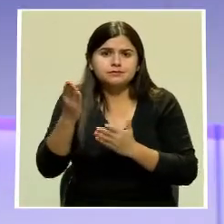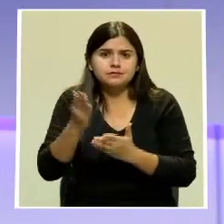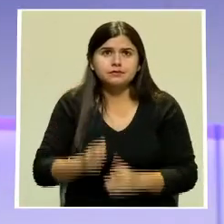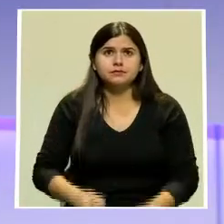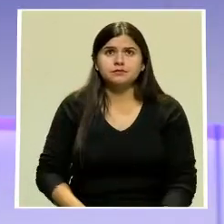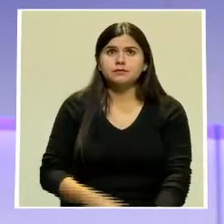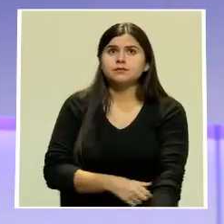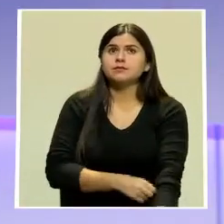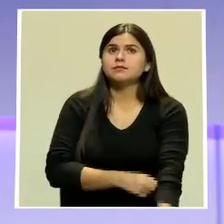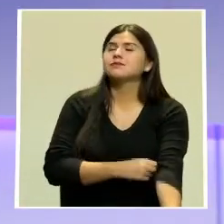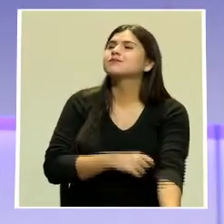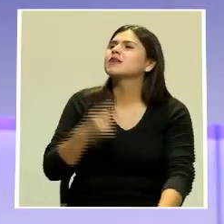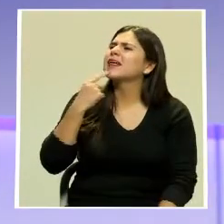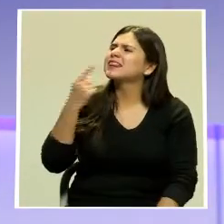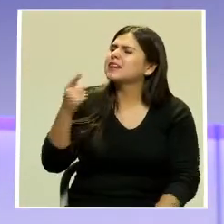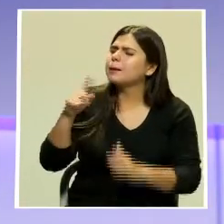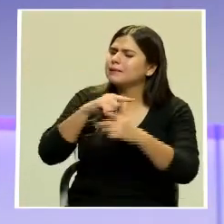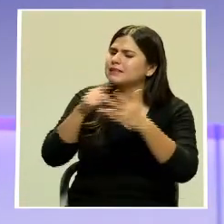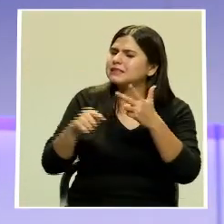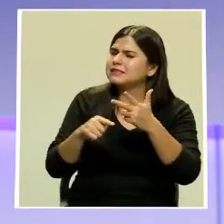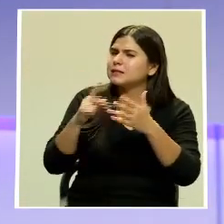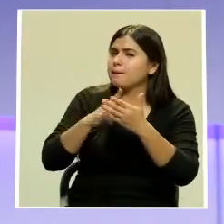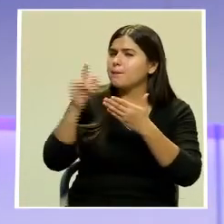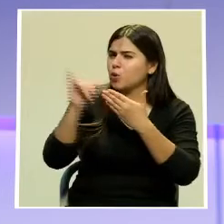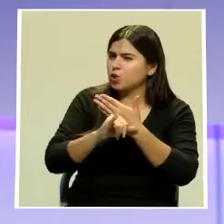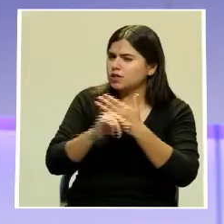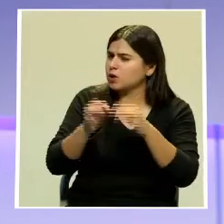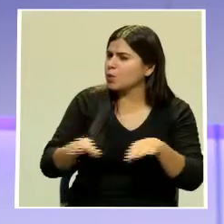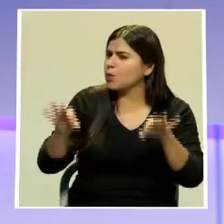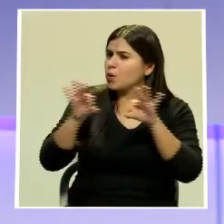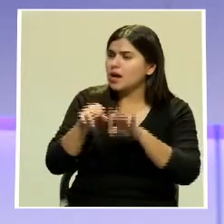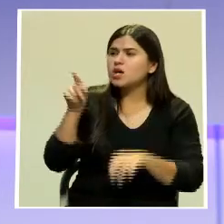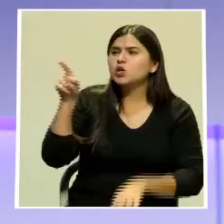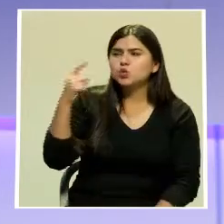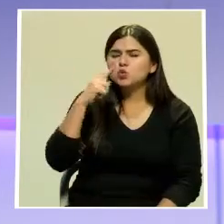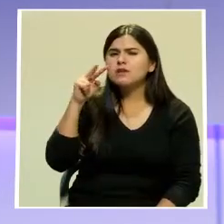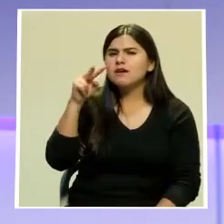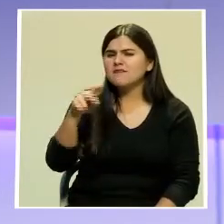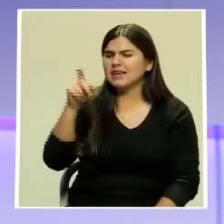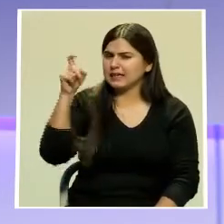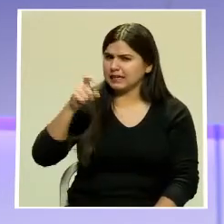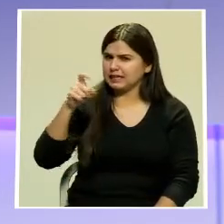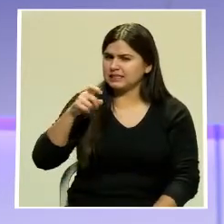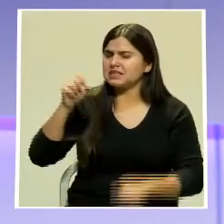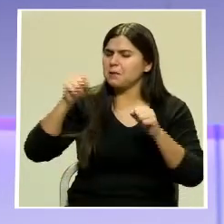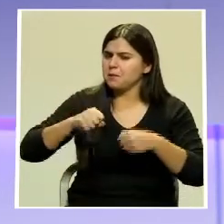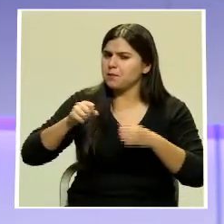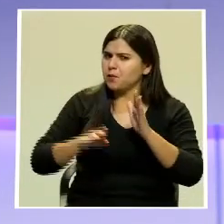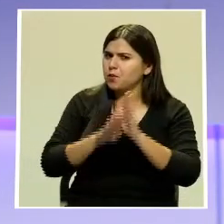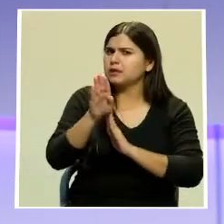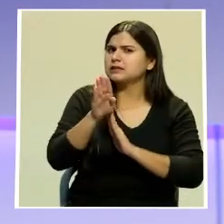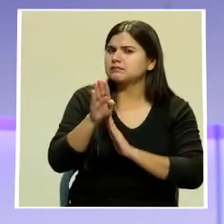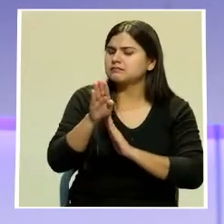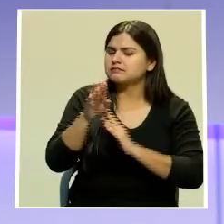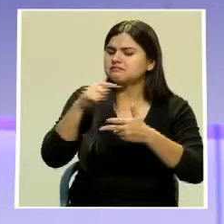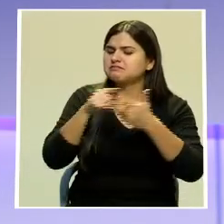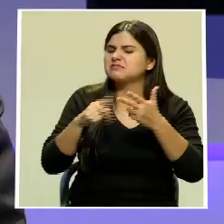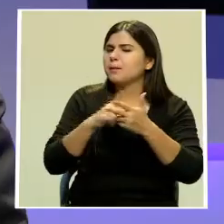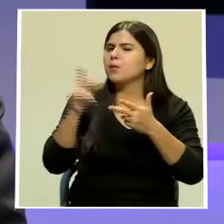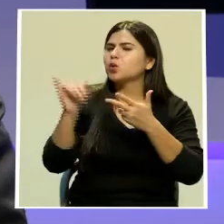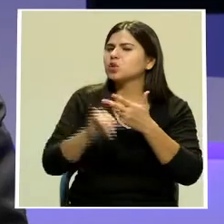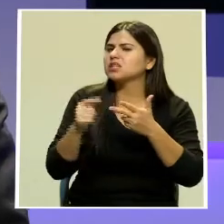Defíname 3 proyectos claves que usted esté visualizando de los que se requieren para salir adelante y que están en